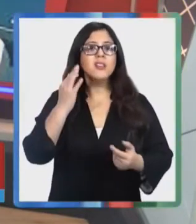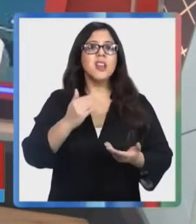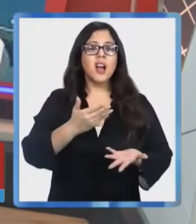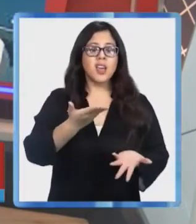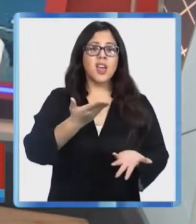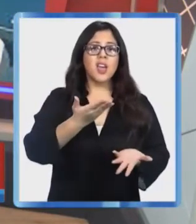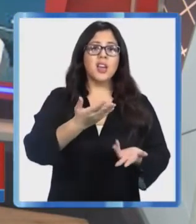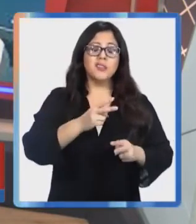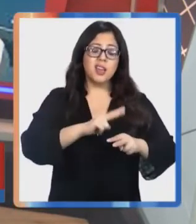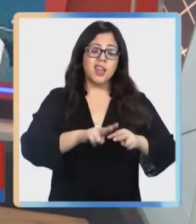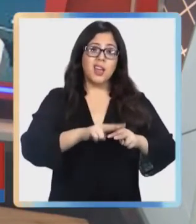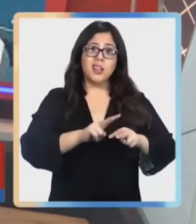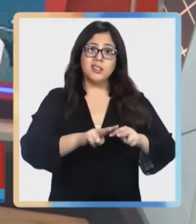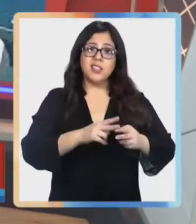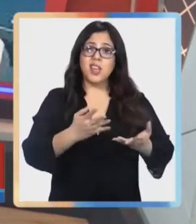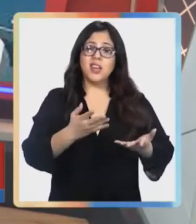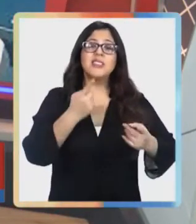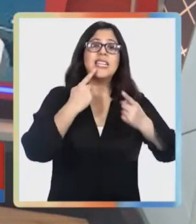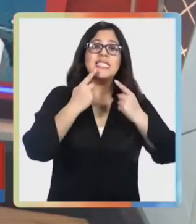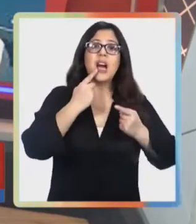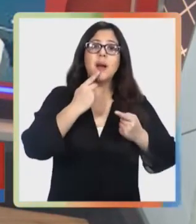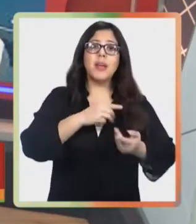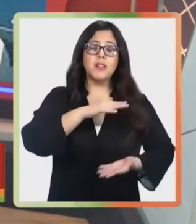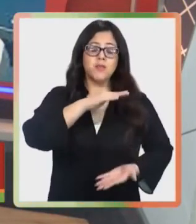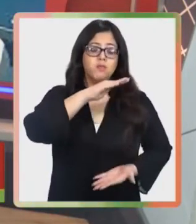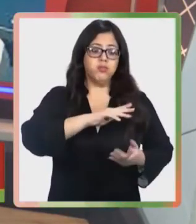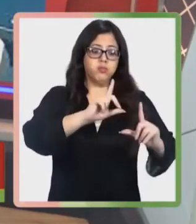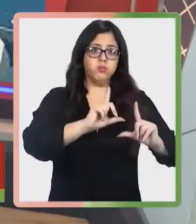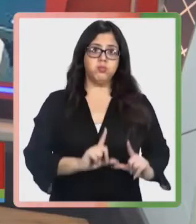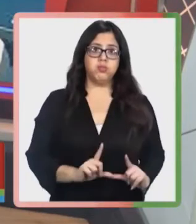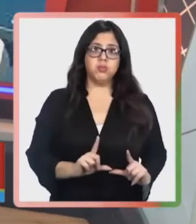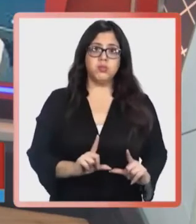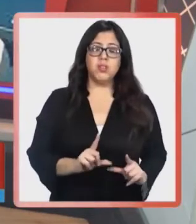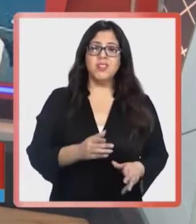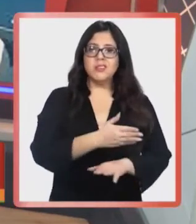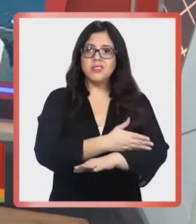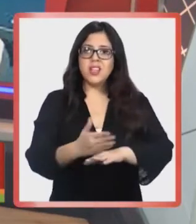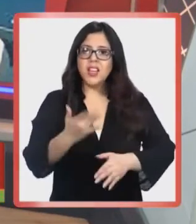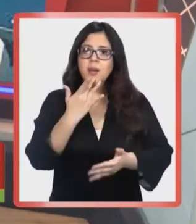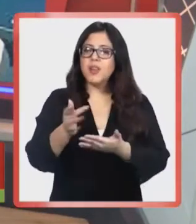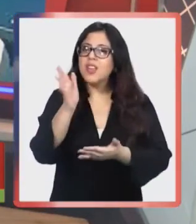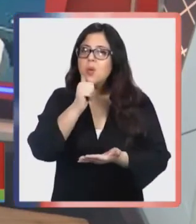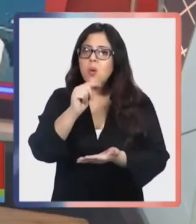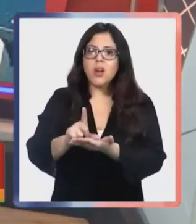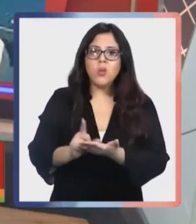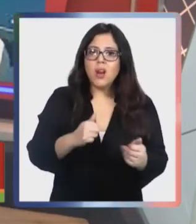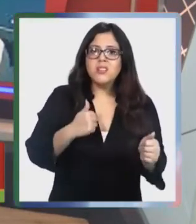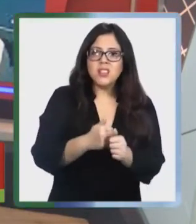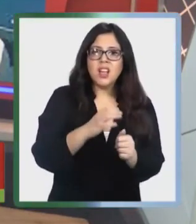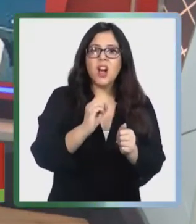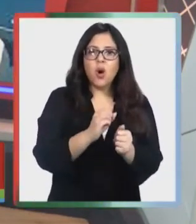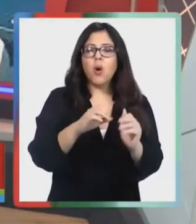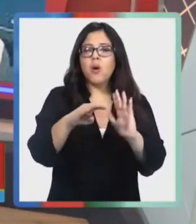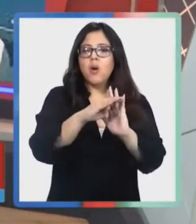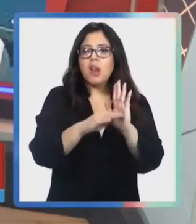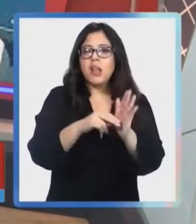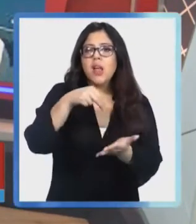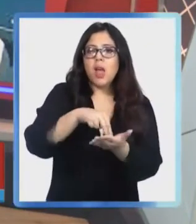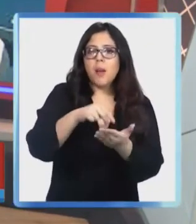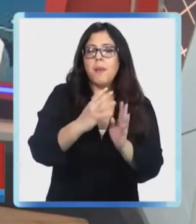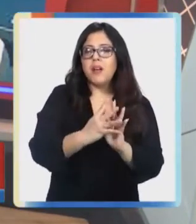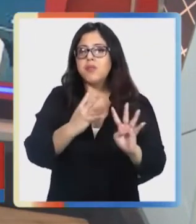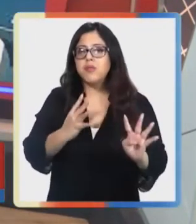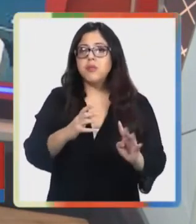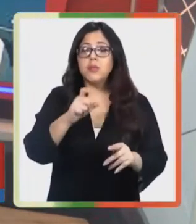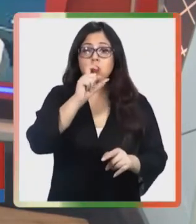realizan la mamografía tarde debido a que no tienen centros de salud cercanos donde hagan el examen o porque hay largas listas de